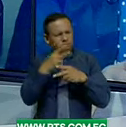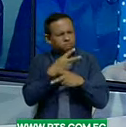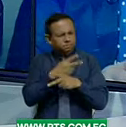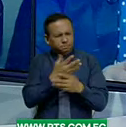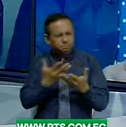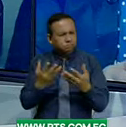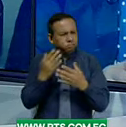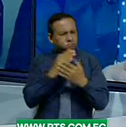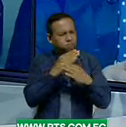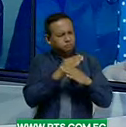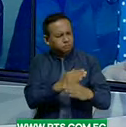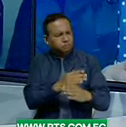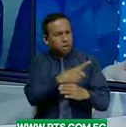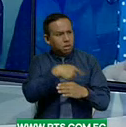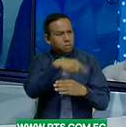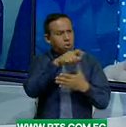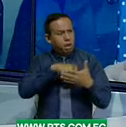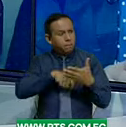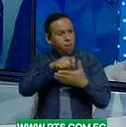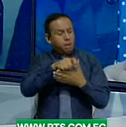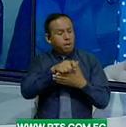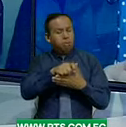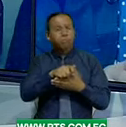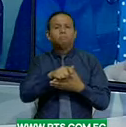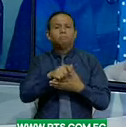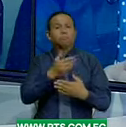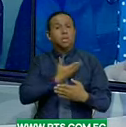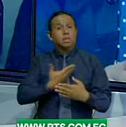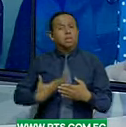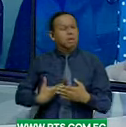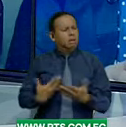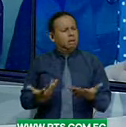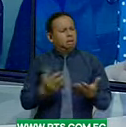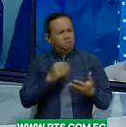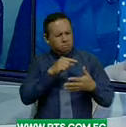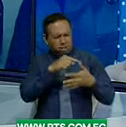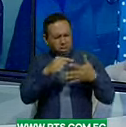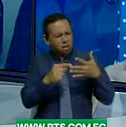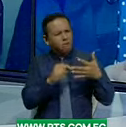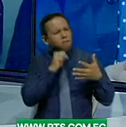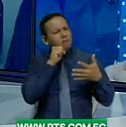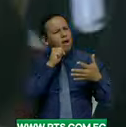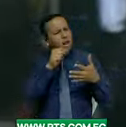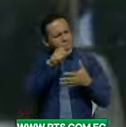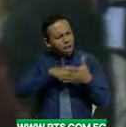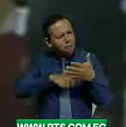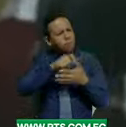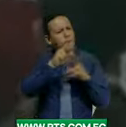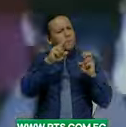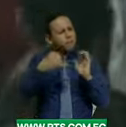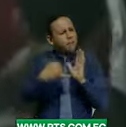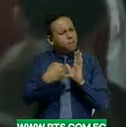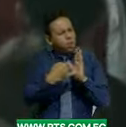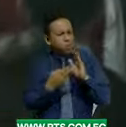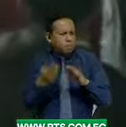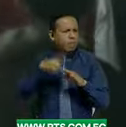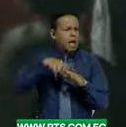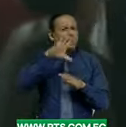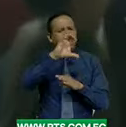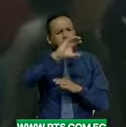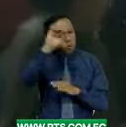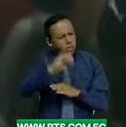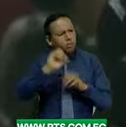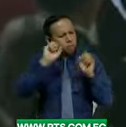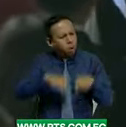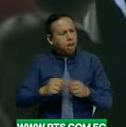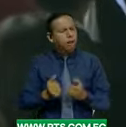Asamblea Nacional. El primer mandatario insistió en el incremento del IVA. El presidente de la República, Daniel Noboa,